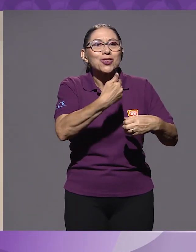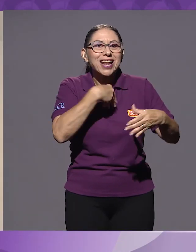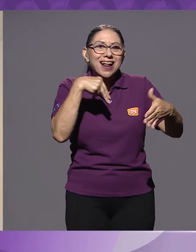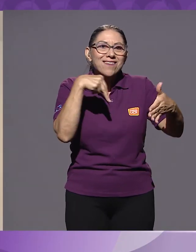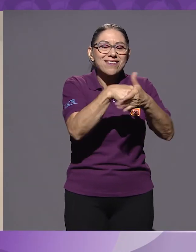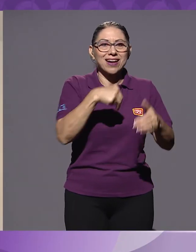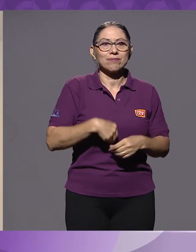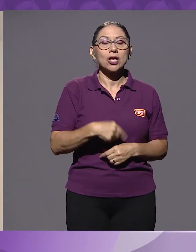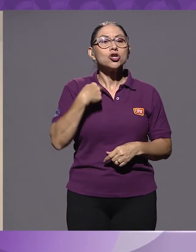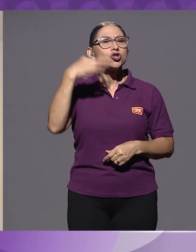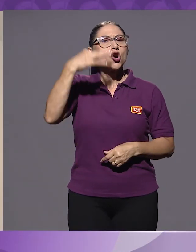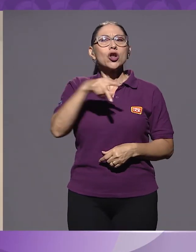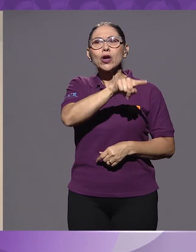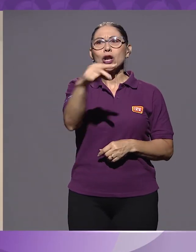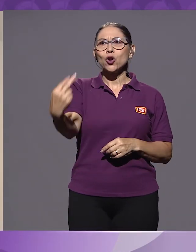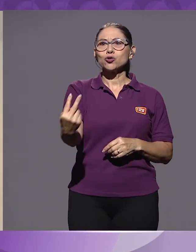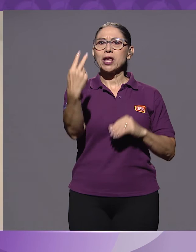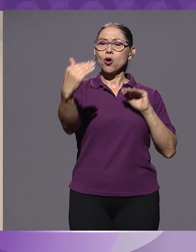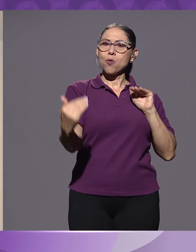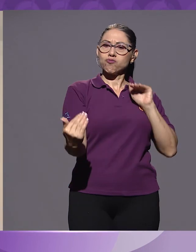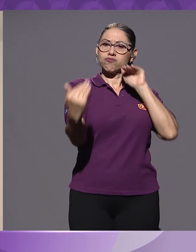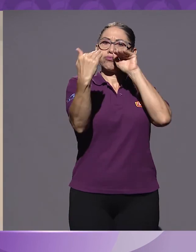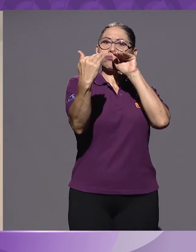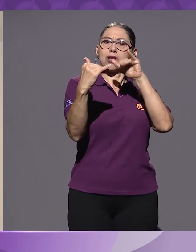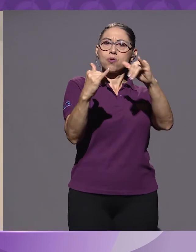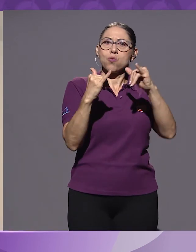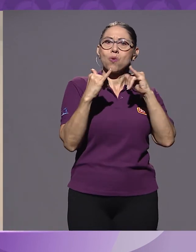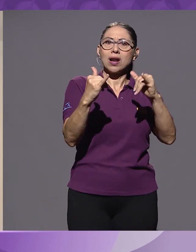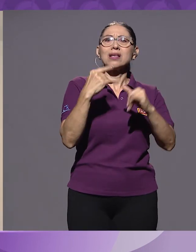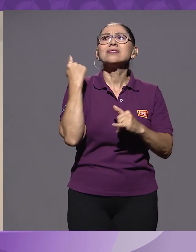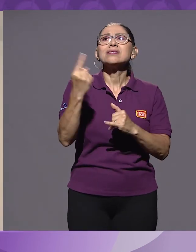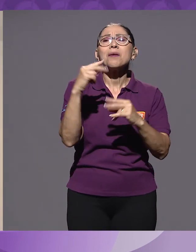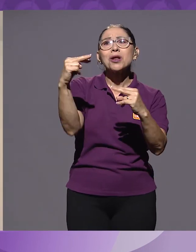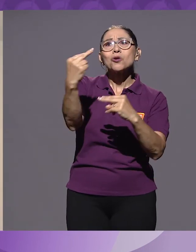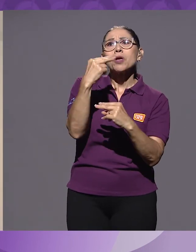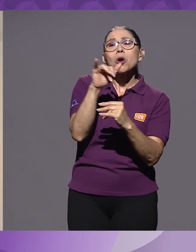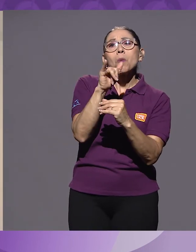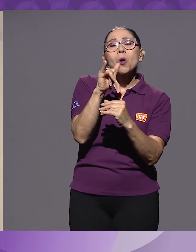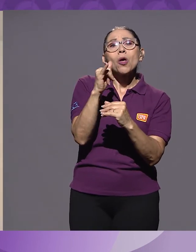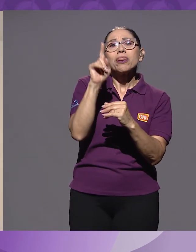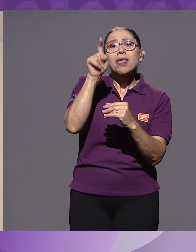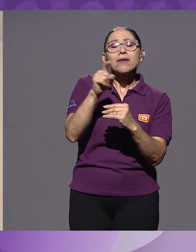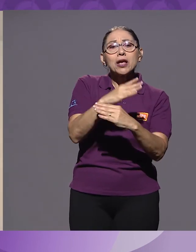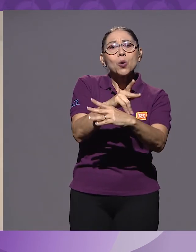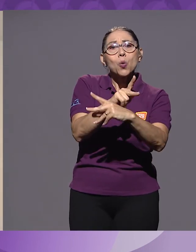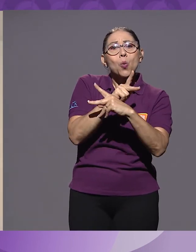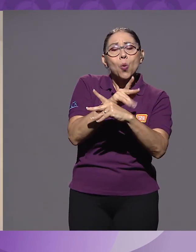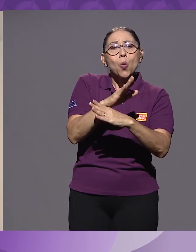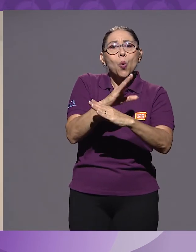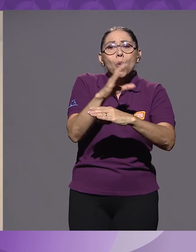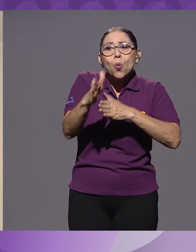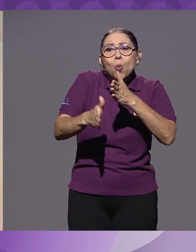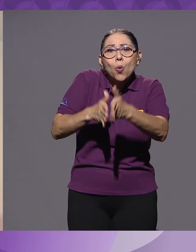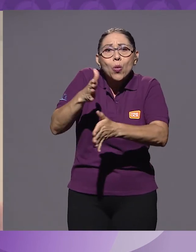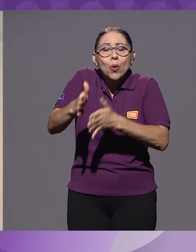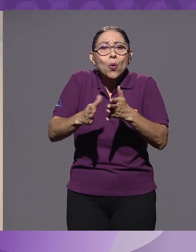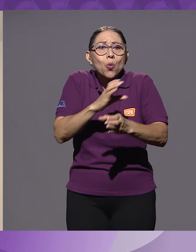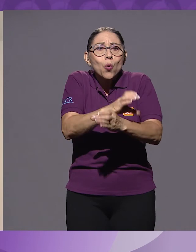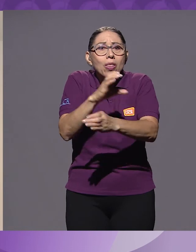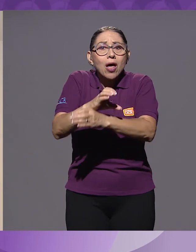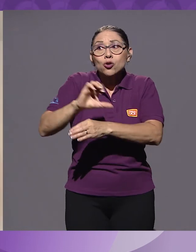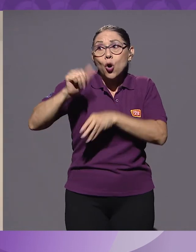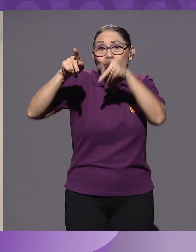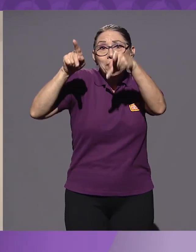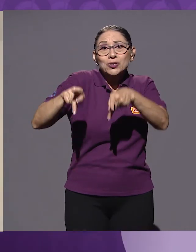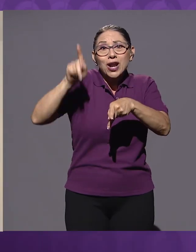sino siempre tenemos que ser protegidos, siempre tenemos que ser cuidados, siempre tenemos que ser otra persona nos tiene que resolver el